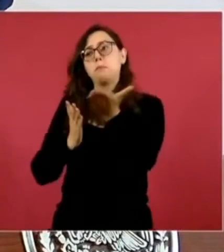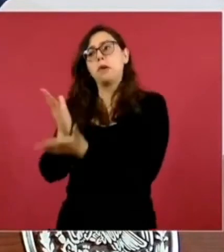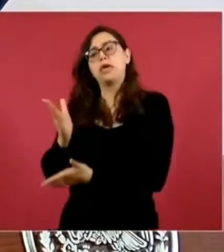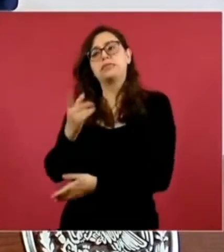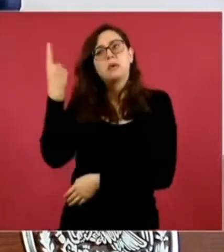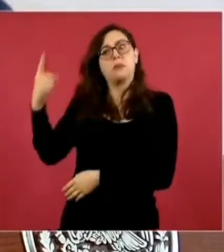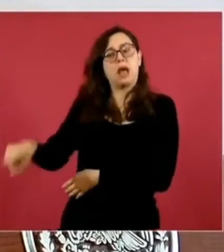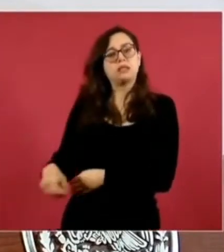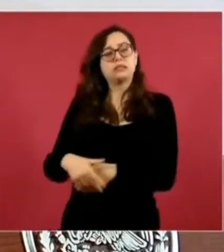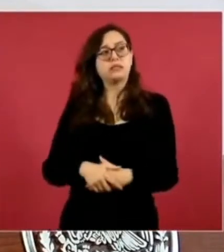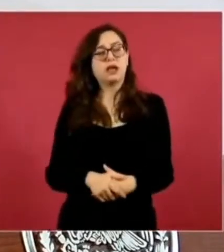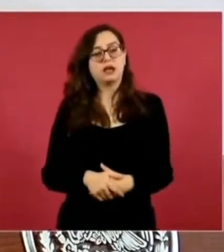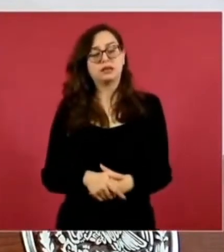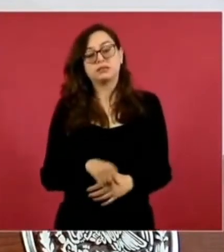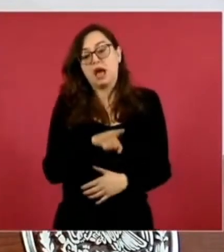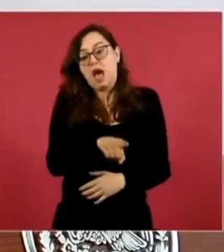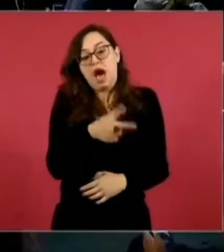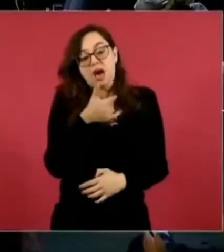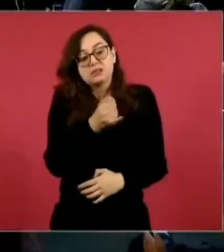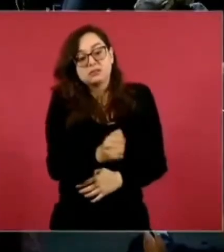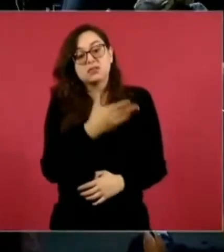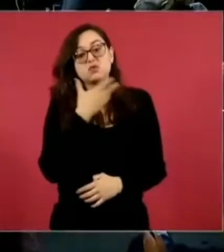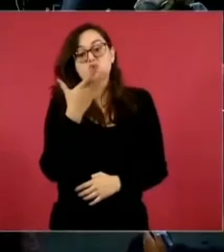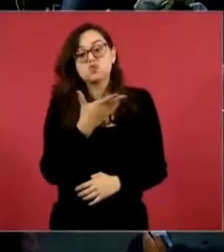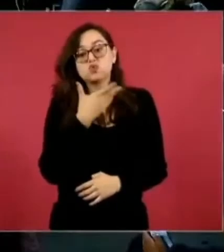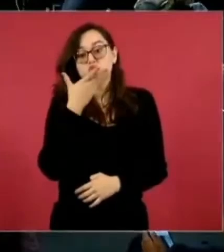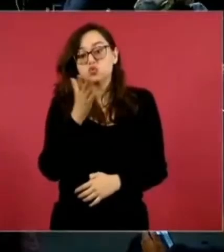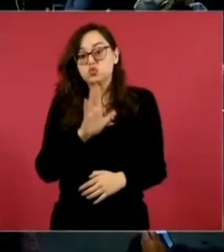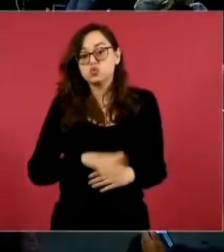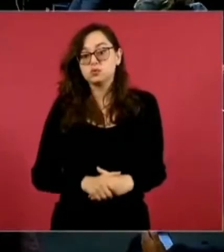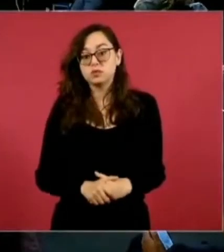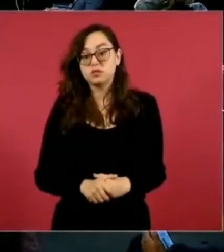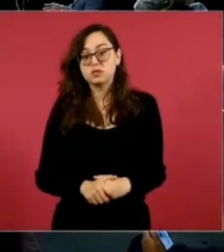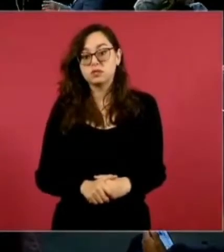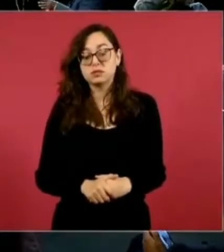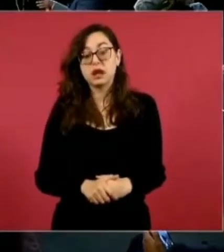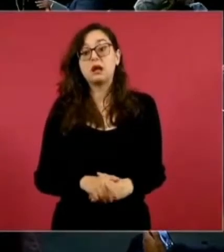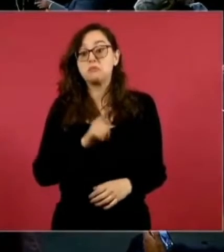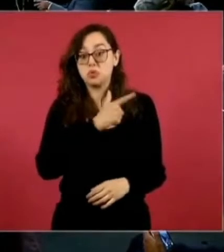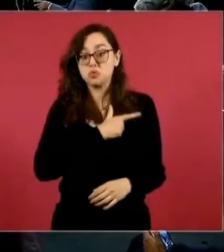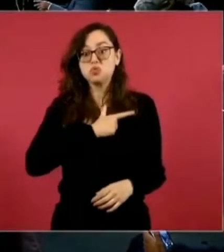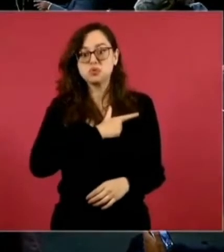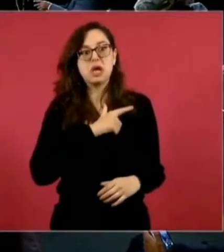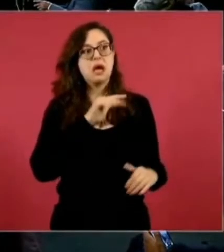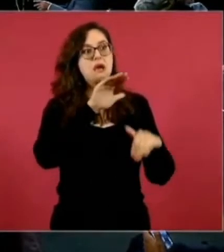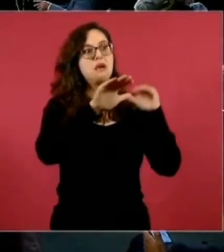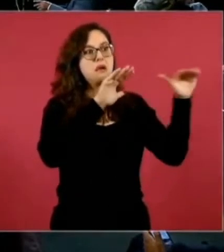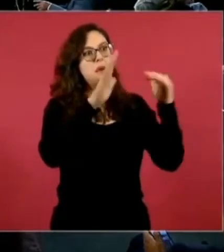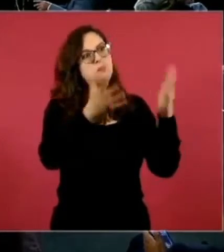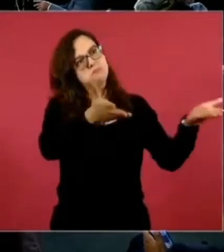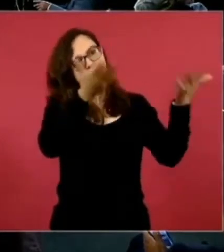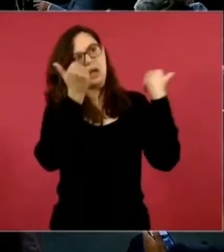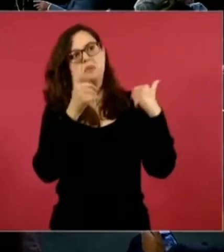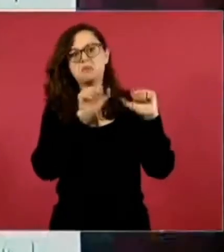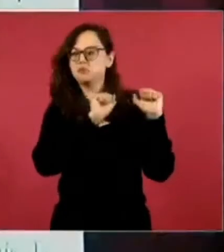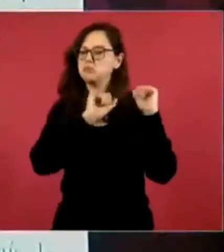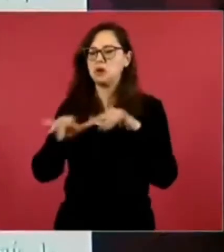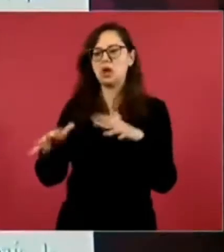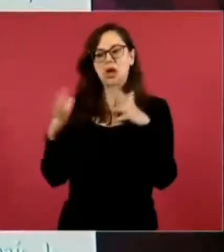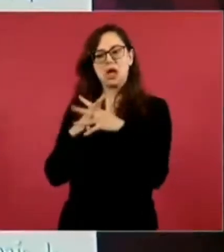y no solo eso, a buscar ejércitos para que nos